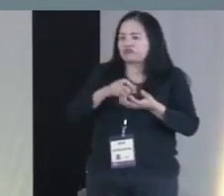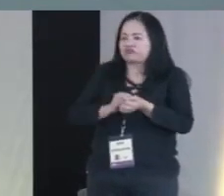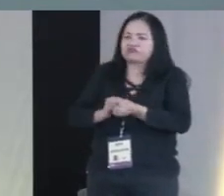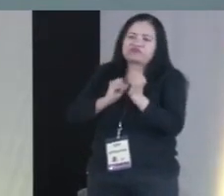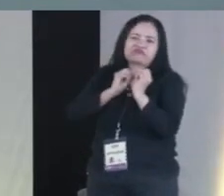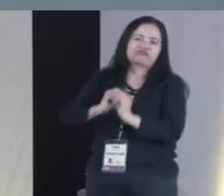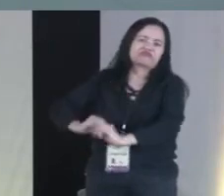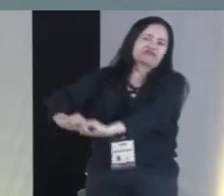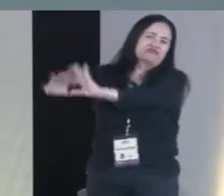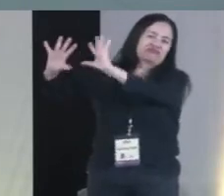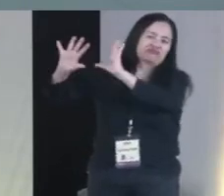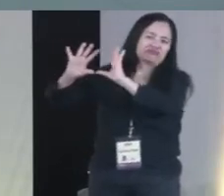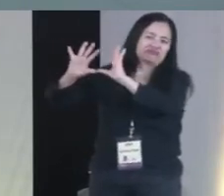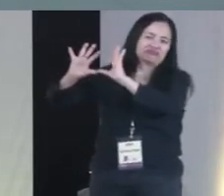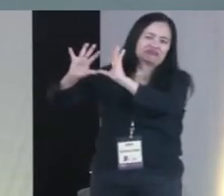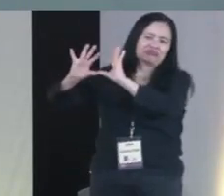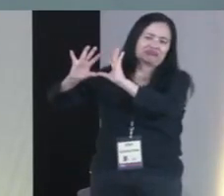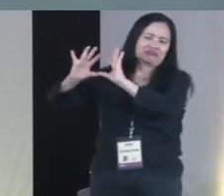arrumbada